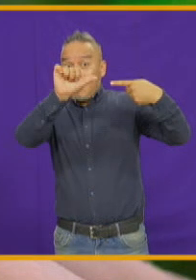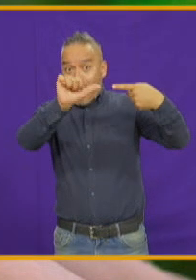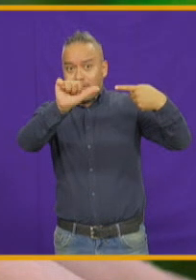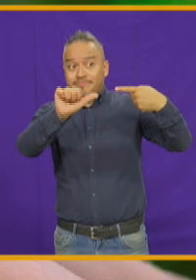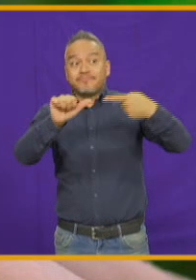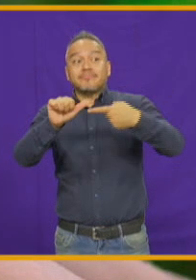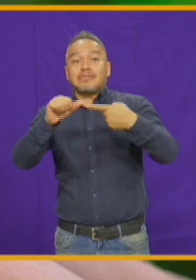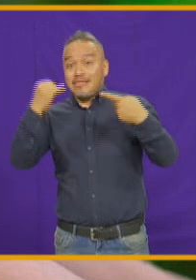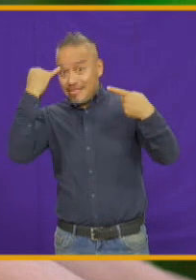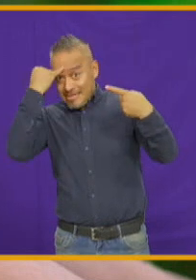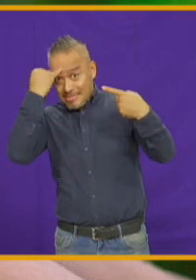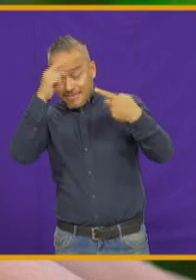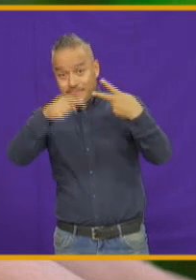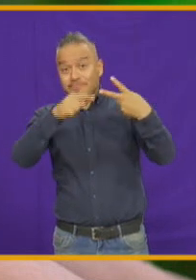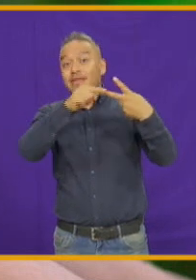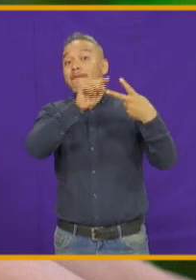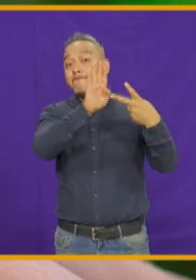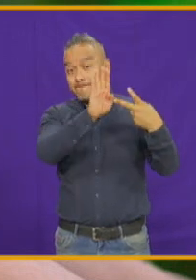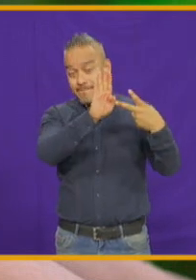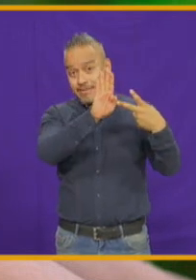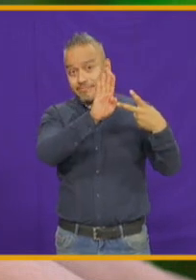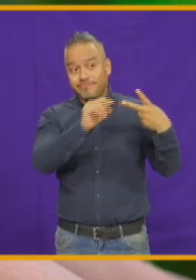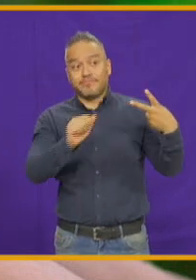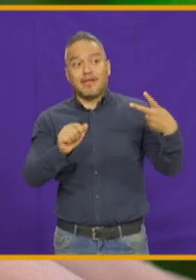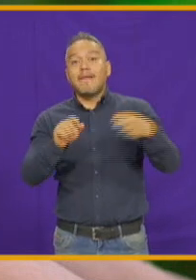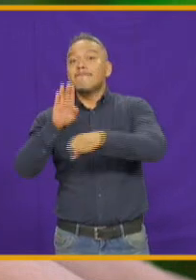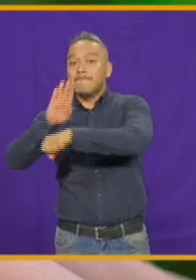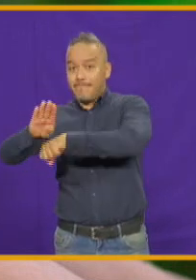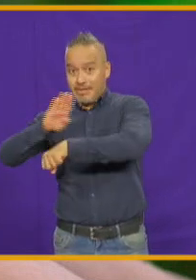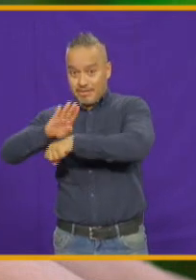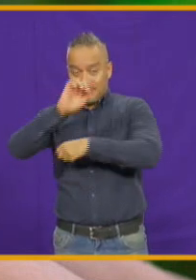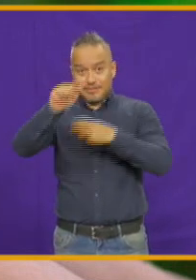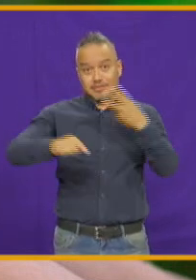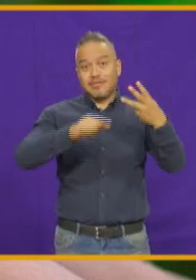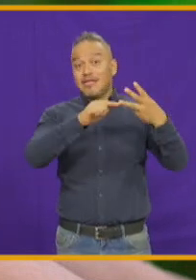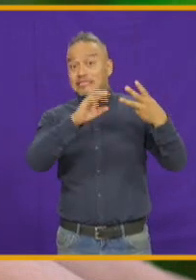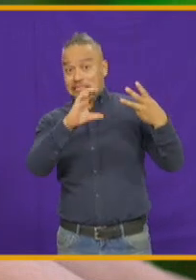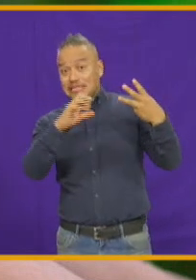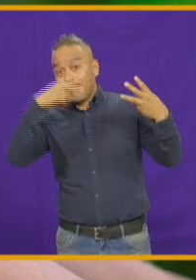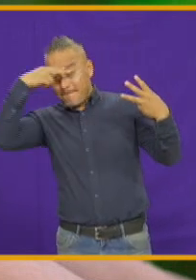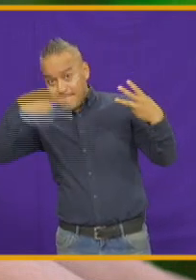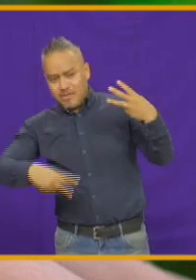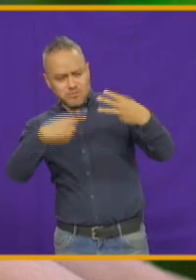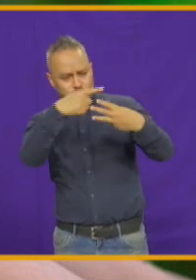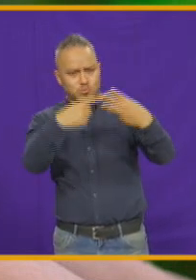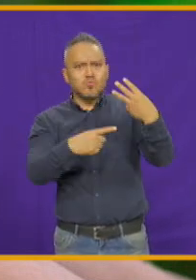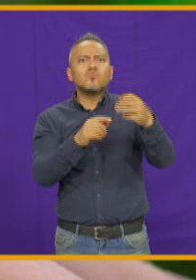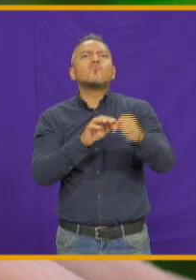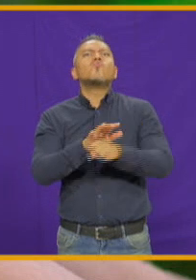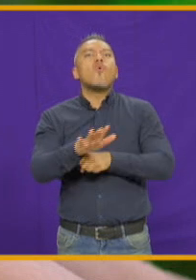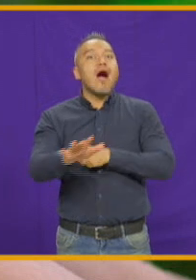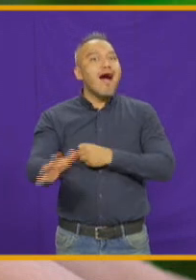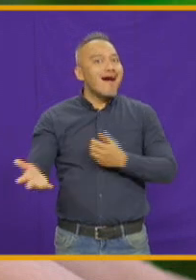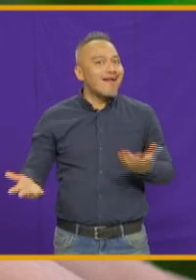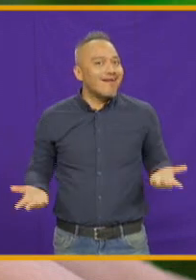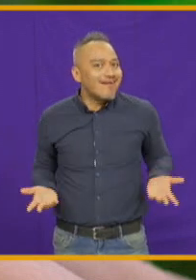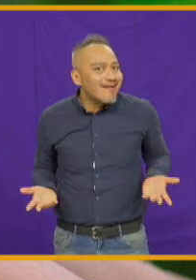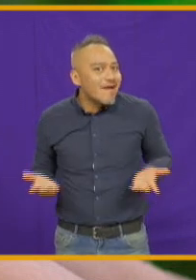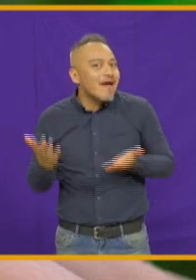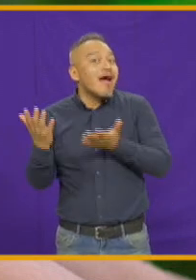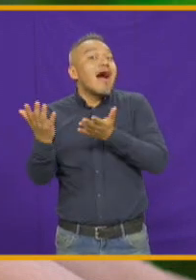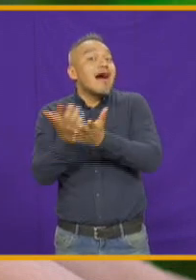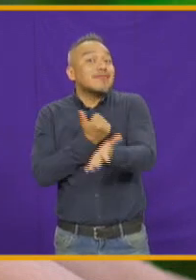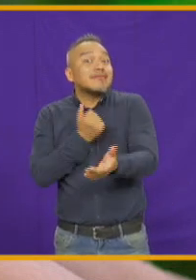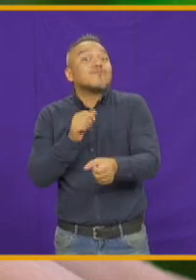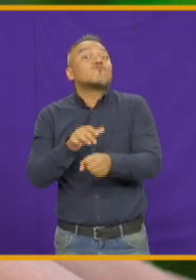India ve Brasil y México y quién creen que tenga la mayor